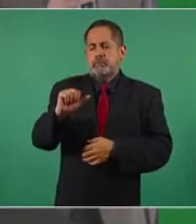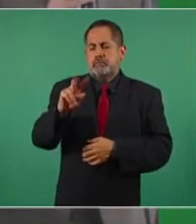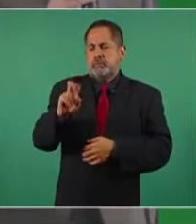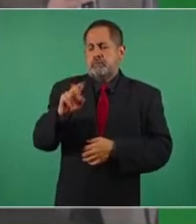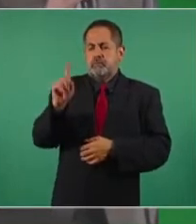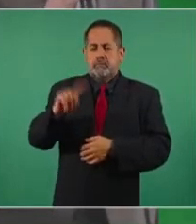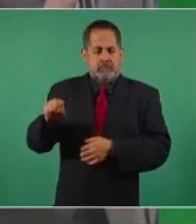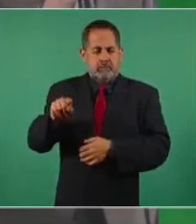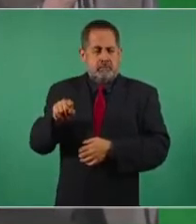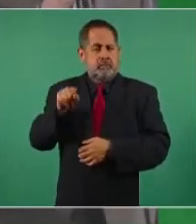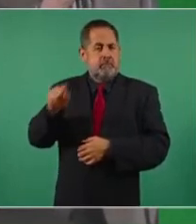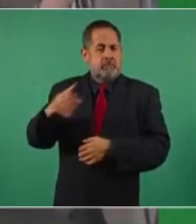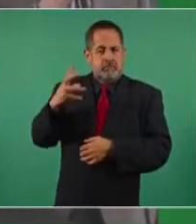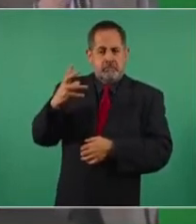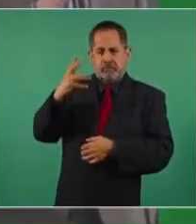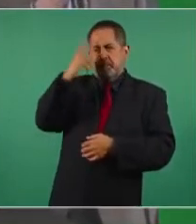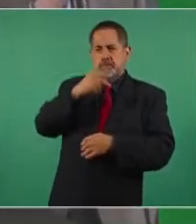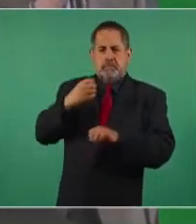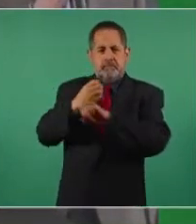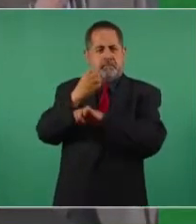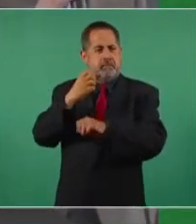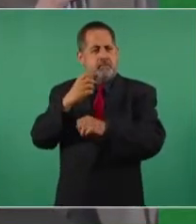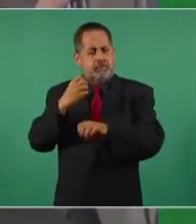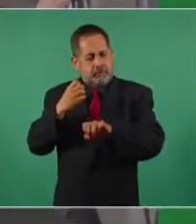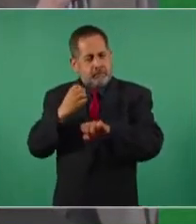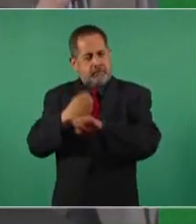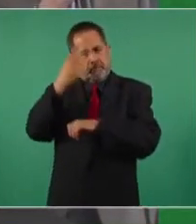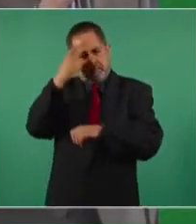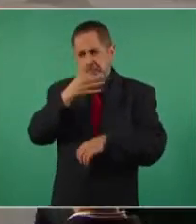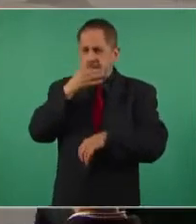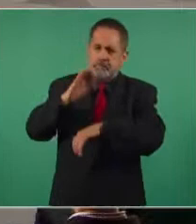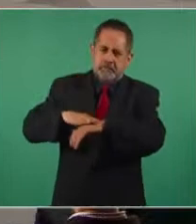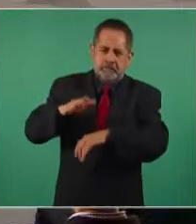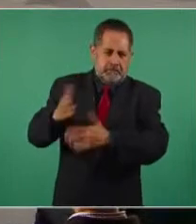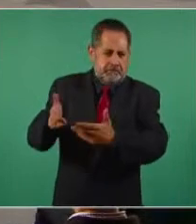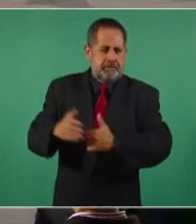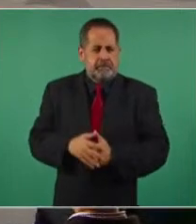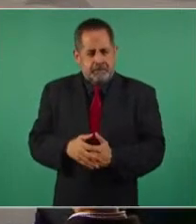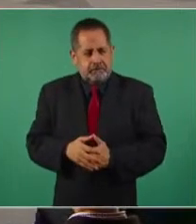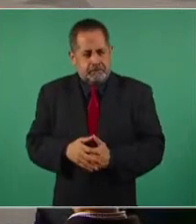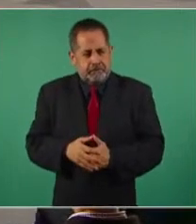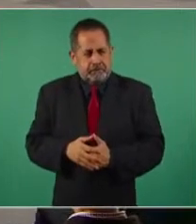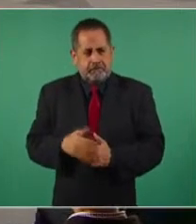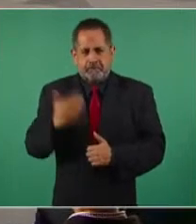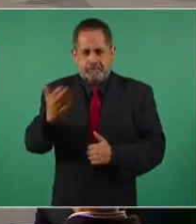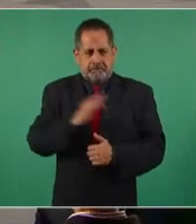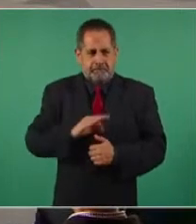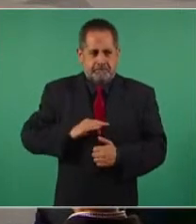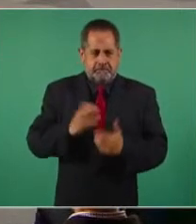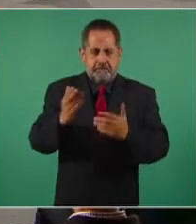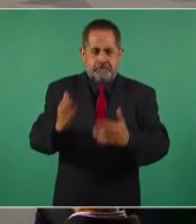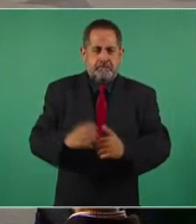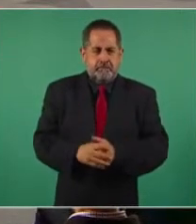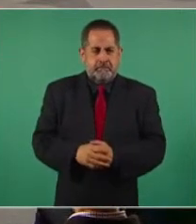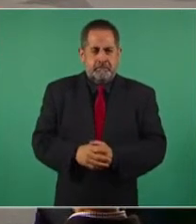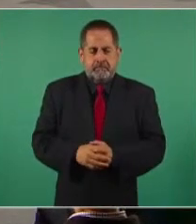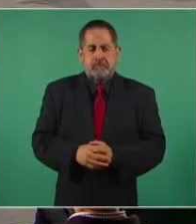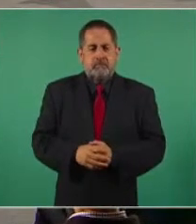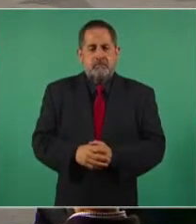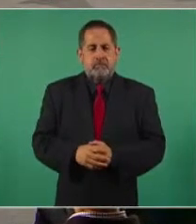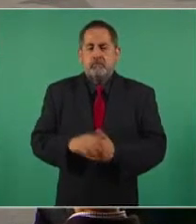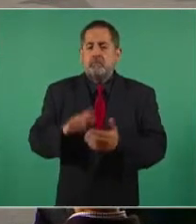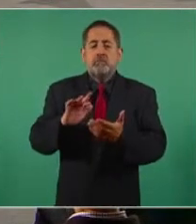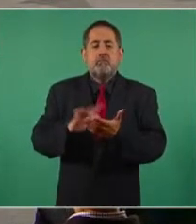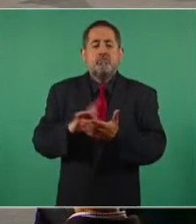este bello estado el estado de mexico enhorabuena y felicidades muchas gracias